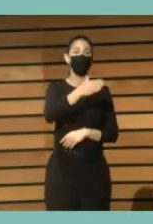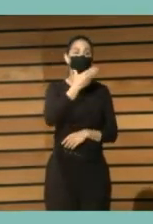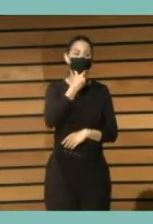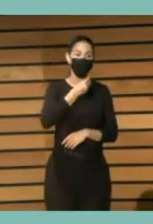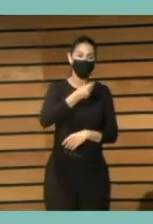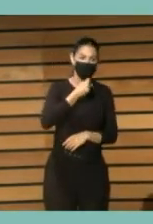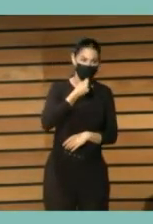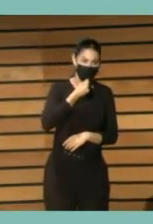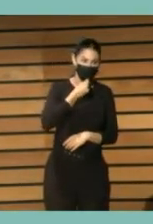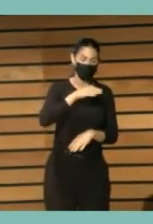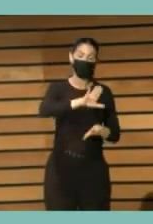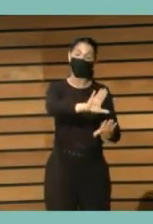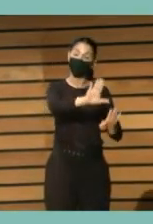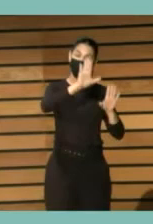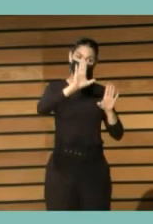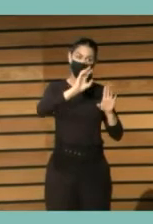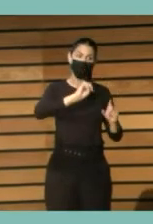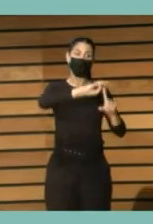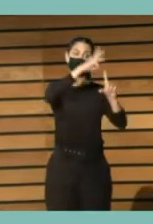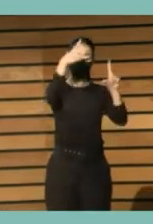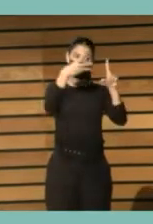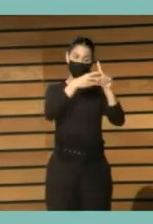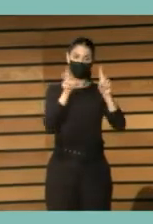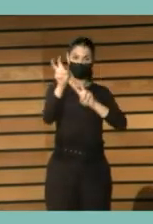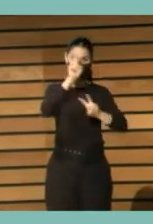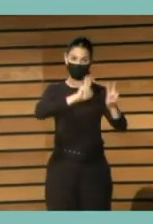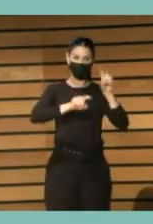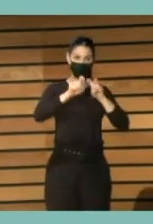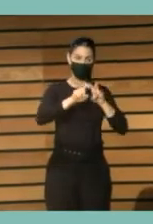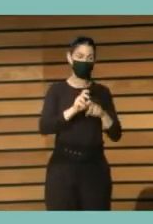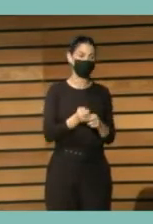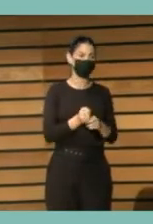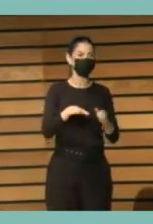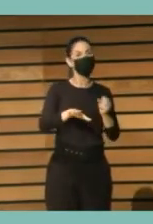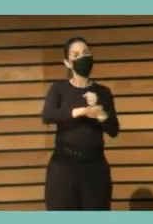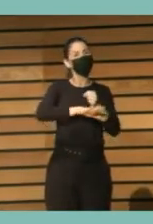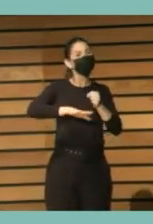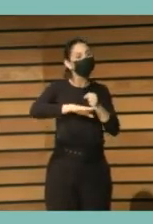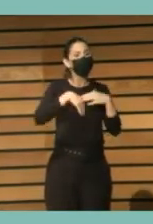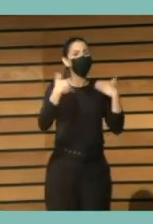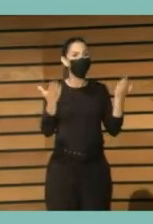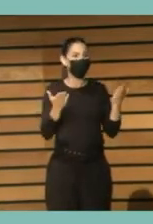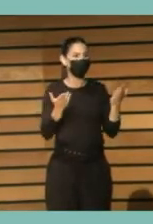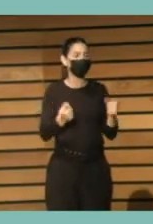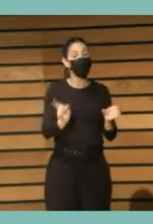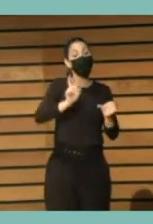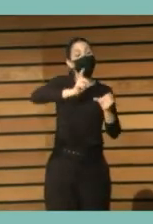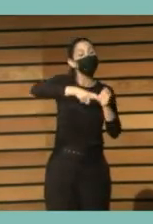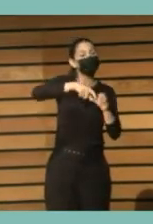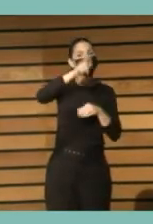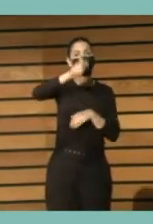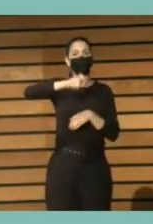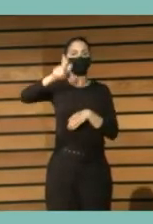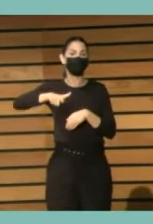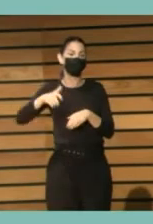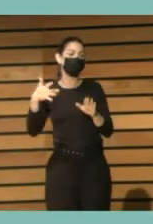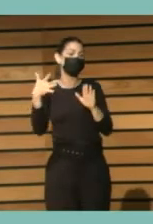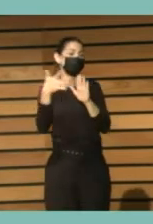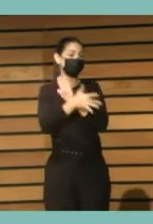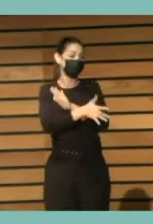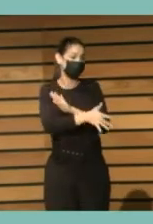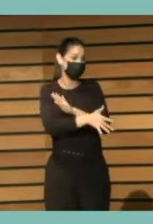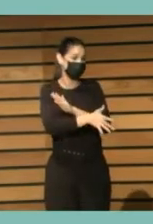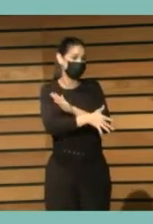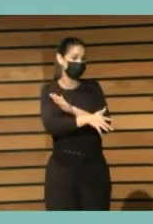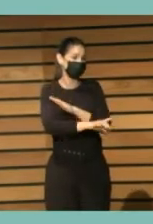si buscan sus páginas de internet, se basa en, primero, la participación ciudadana lleva ahora mismo aplicada en general